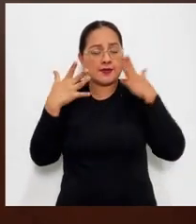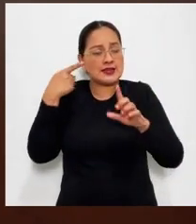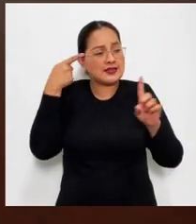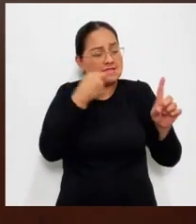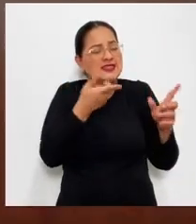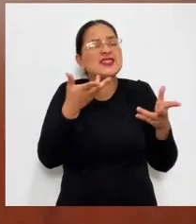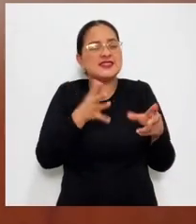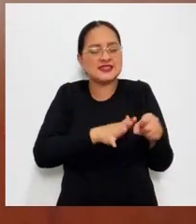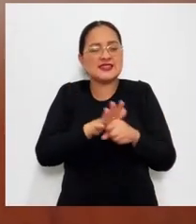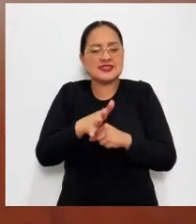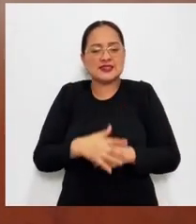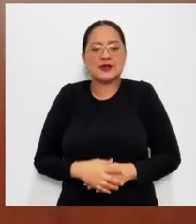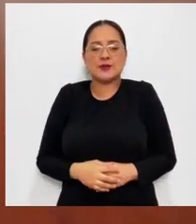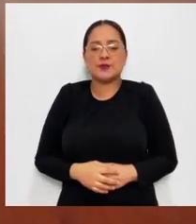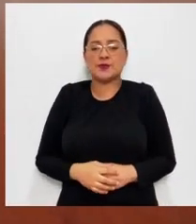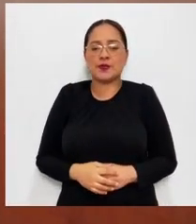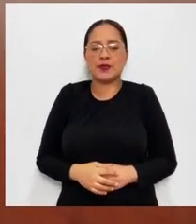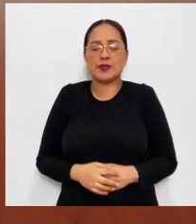cuáles?